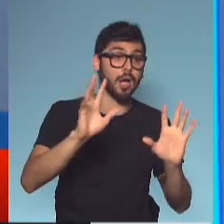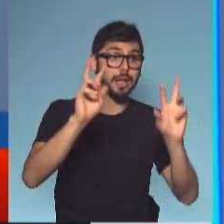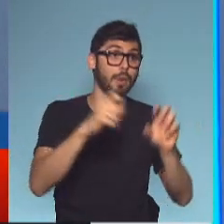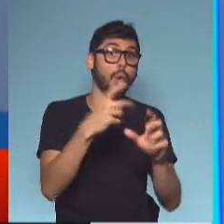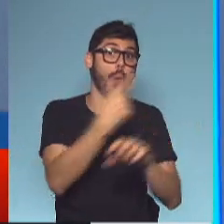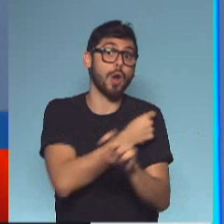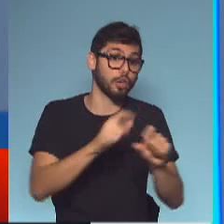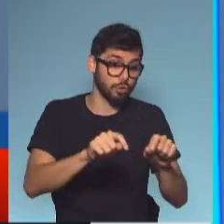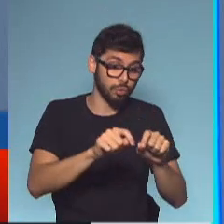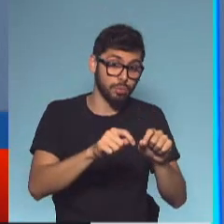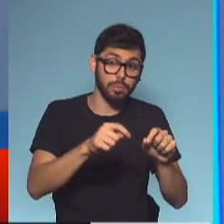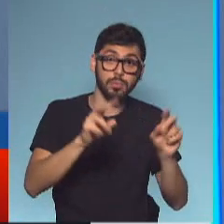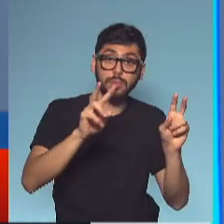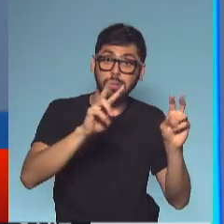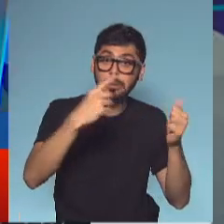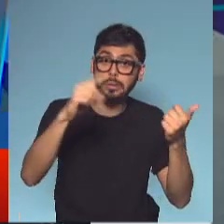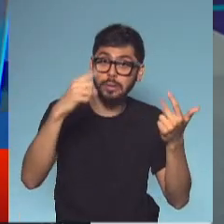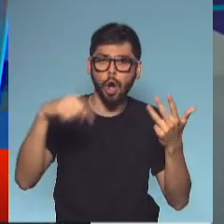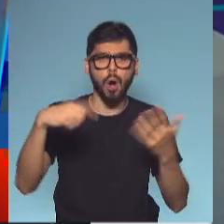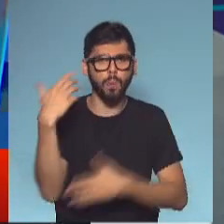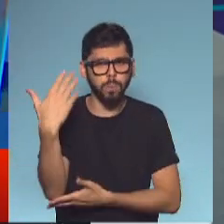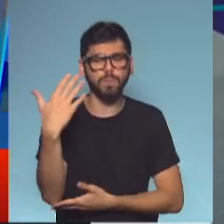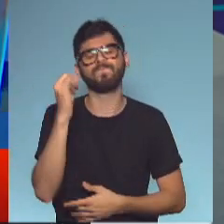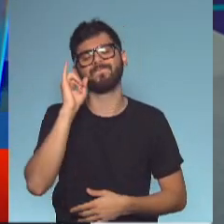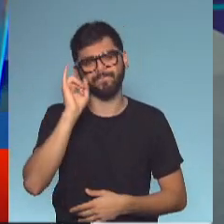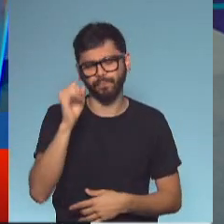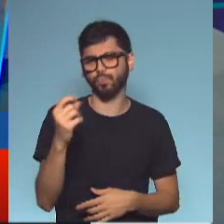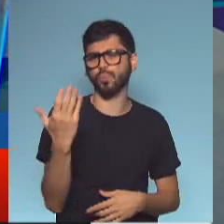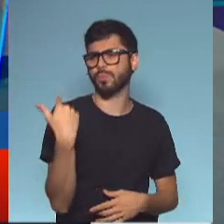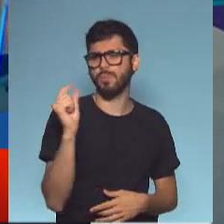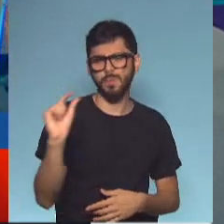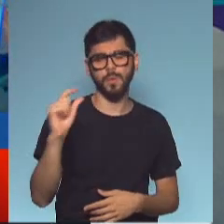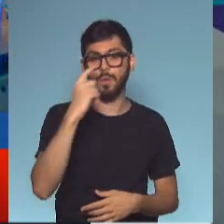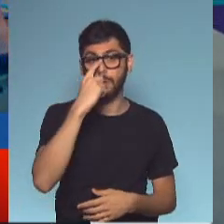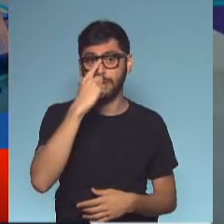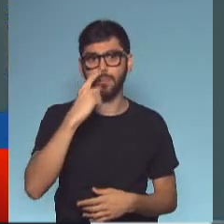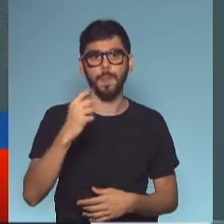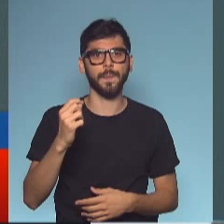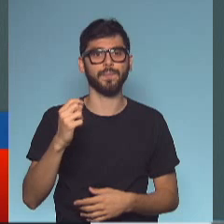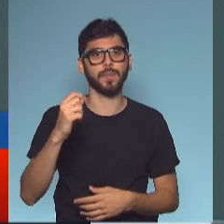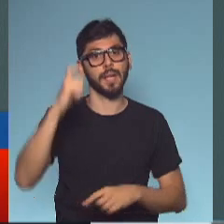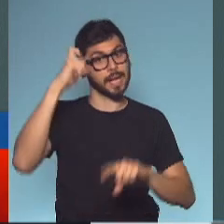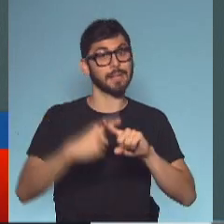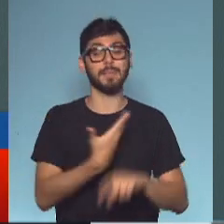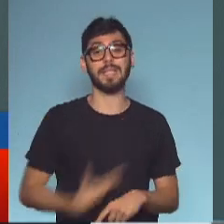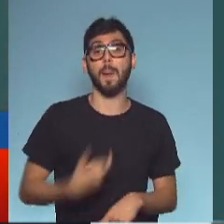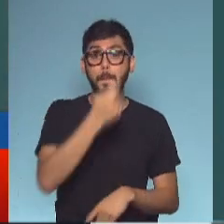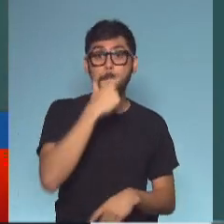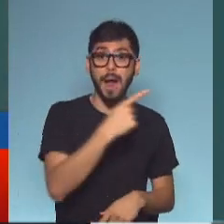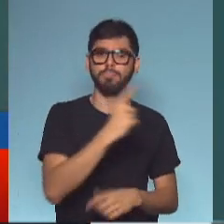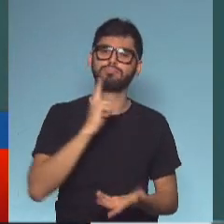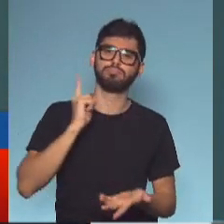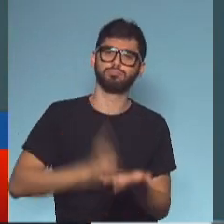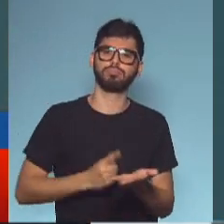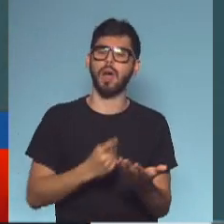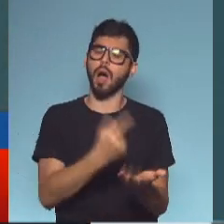de todo un poco, ¿no? Hubo declaraciones durante la jornada. Sí, exacto, porque en las últimas horas conocimos la decisión del expresidente Mauricio Macri de aprovechar